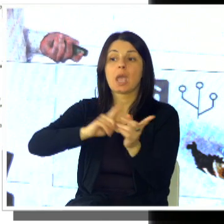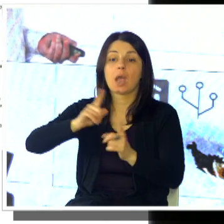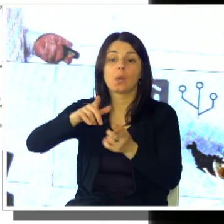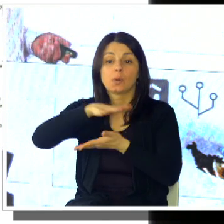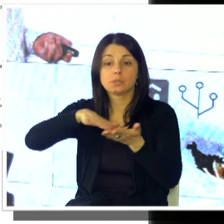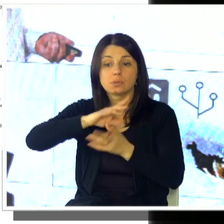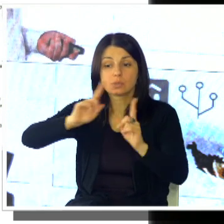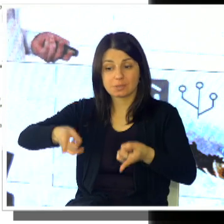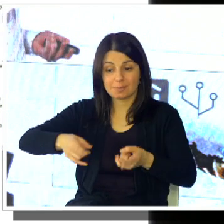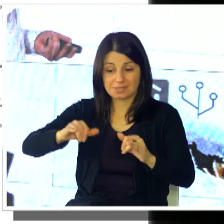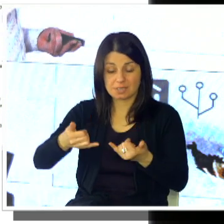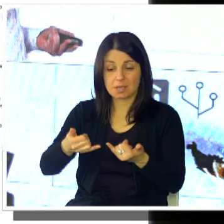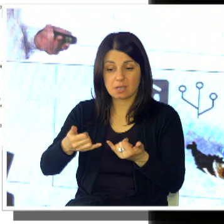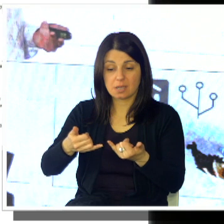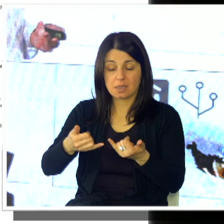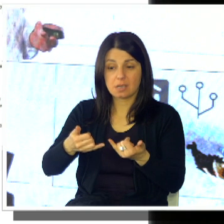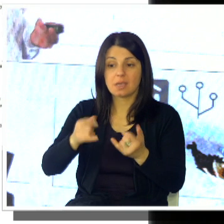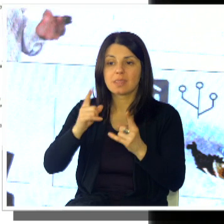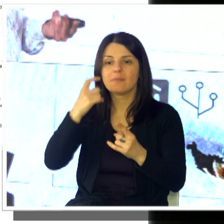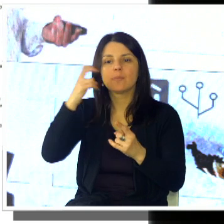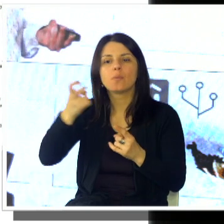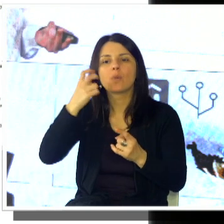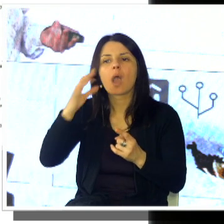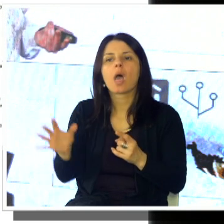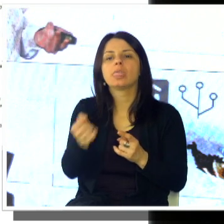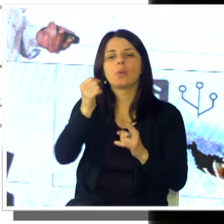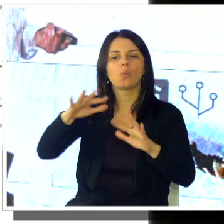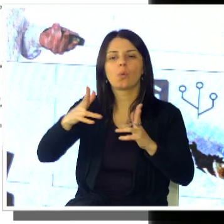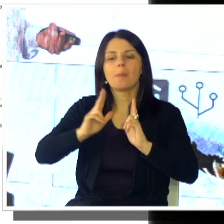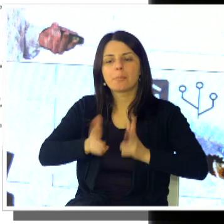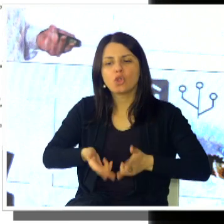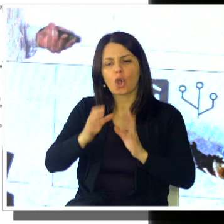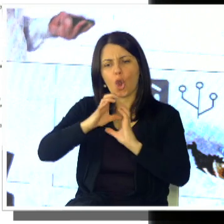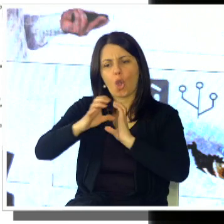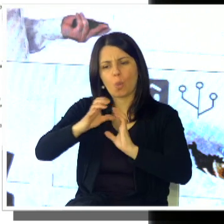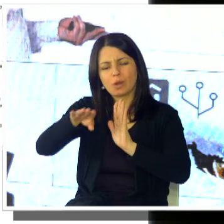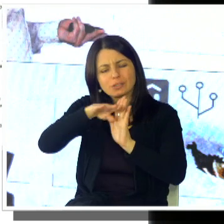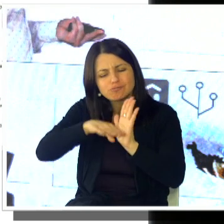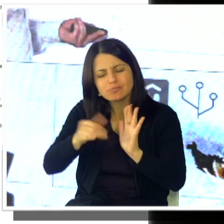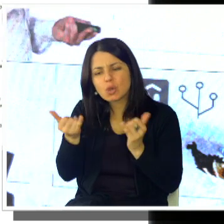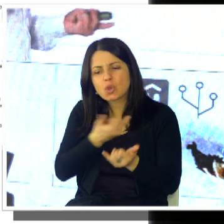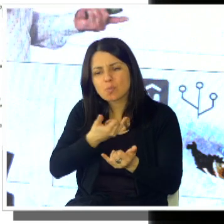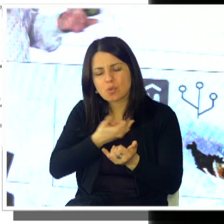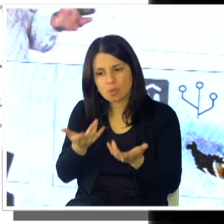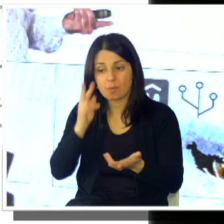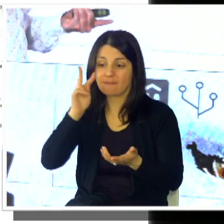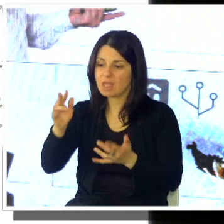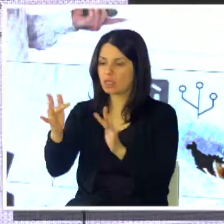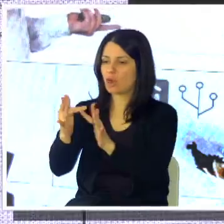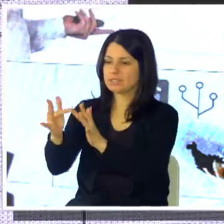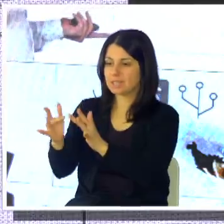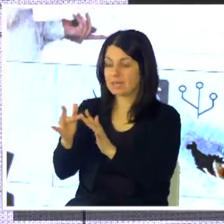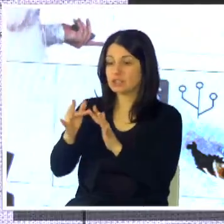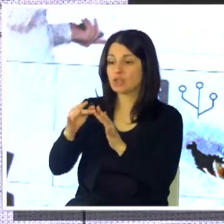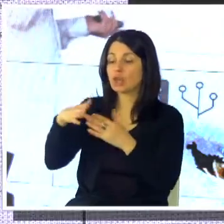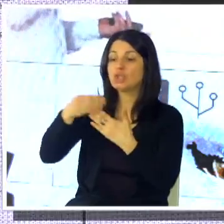también que han sucedido en los que uno tiene que tratar de descubrir cuál es el protocolo de comunicación, viendo cómo es la interacción entre el